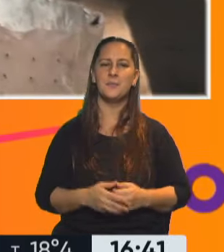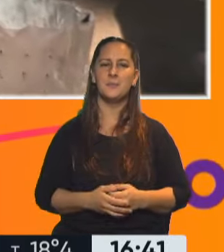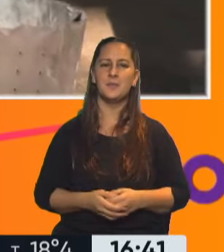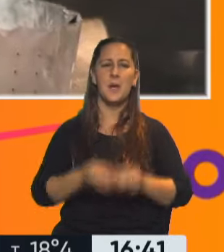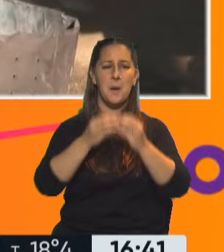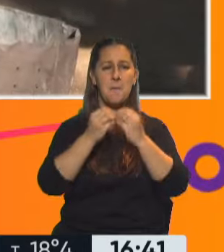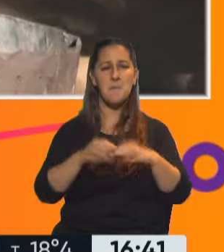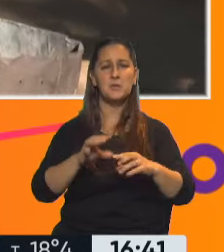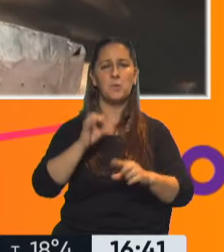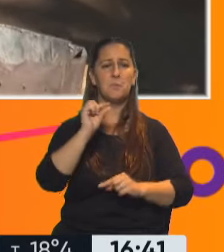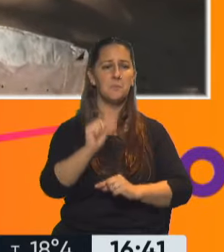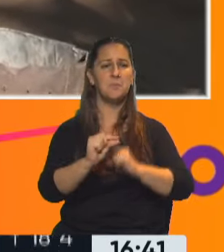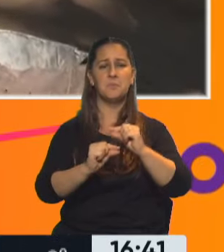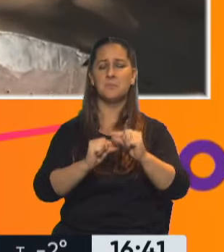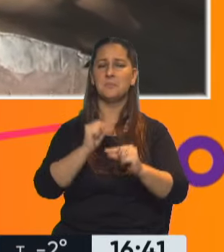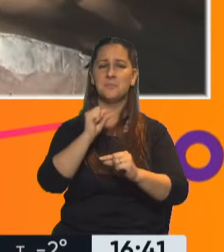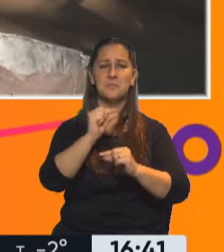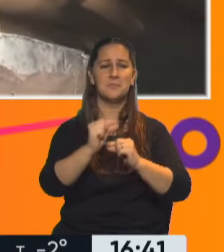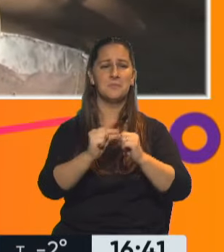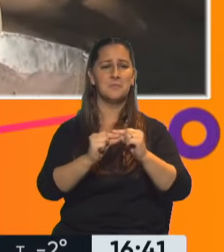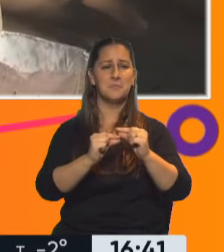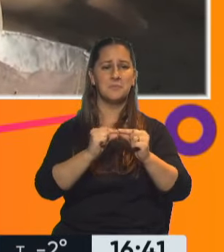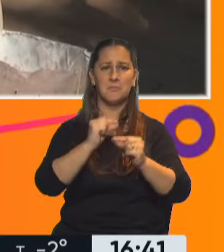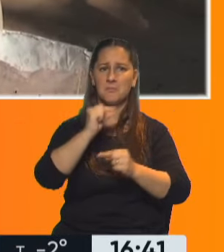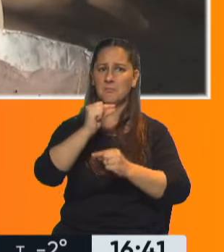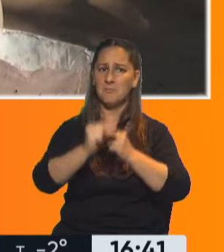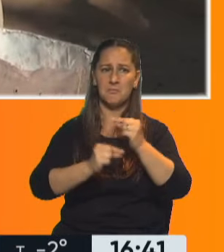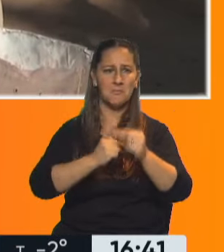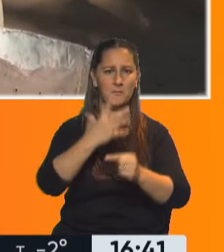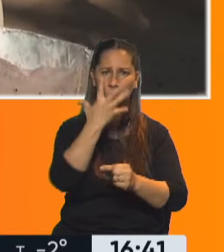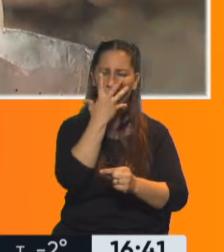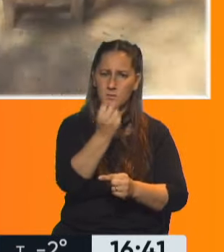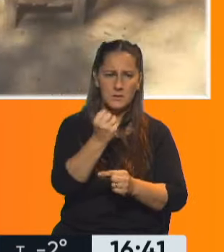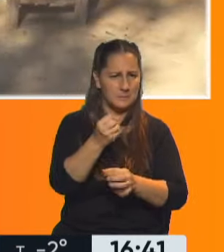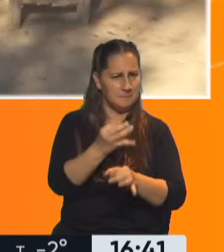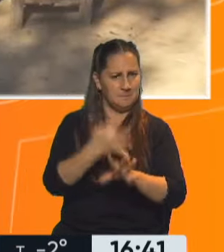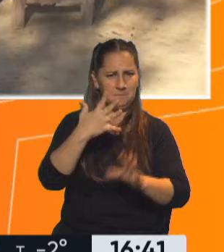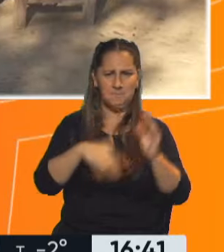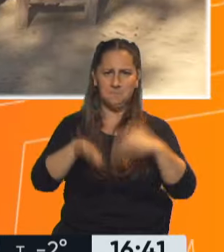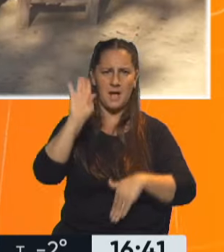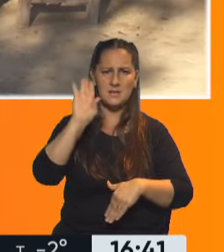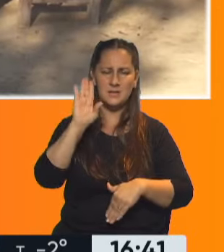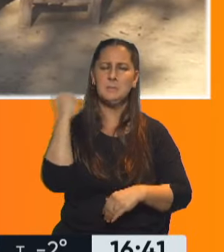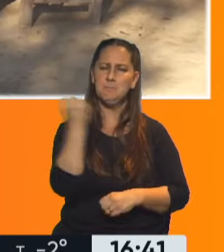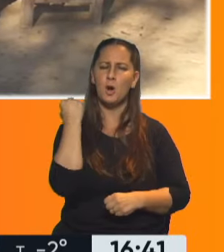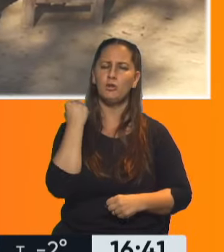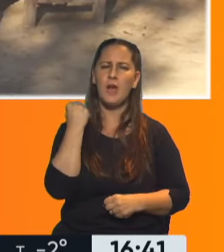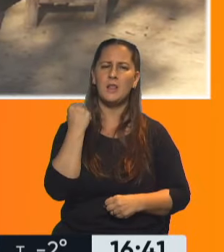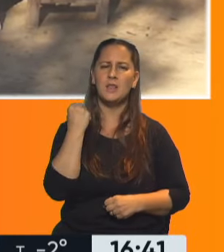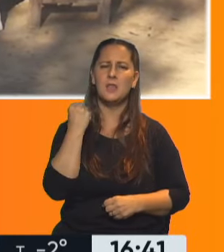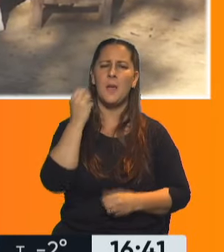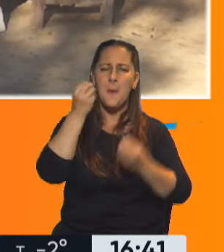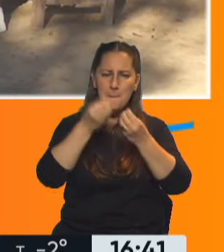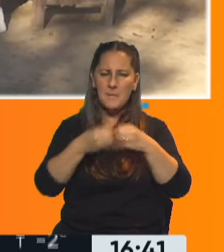empezó traveseando con esto y cada vez me he ido perfeccionándose. Eso, claro. Es lo importante en uno que empiece